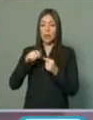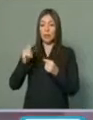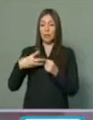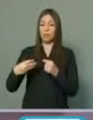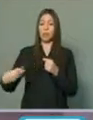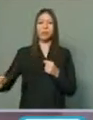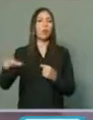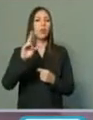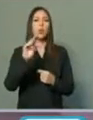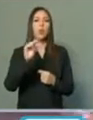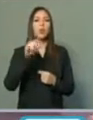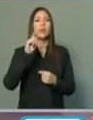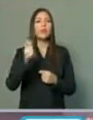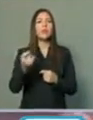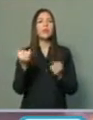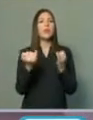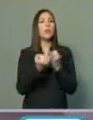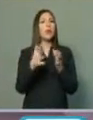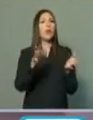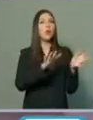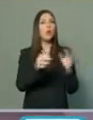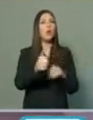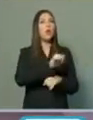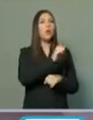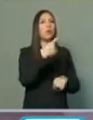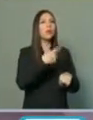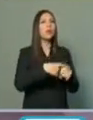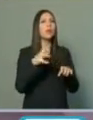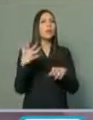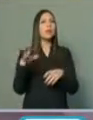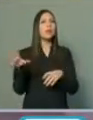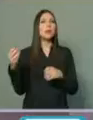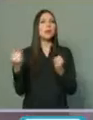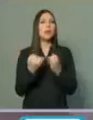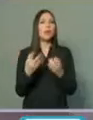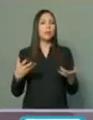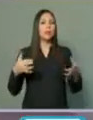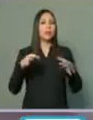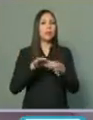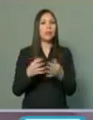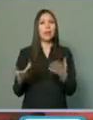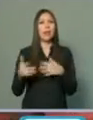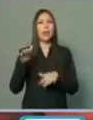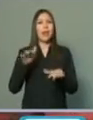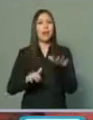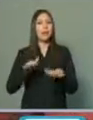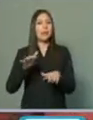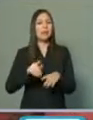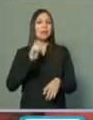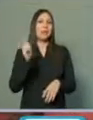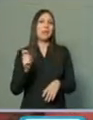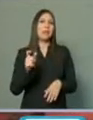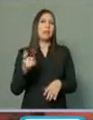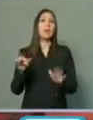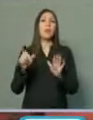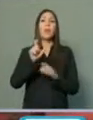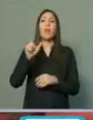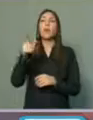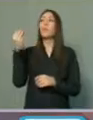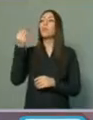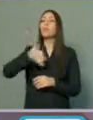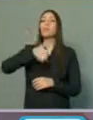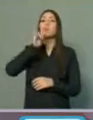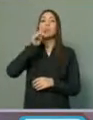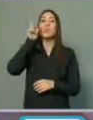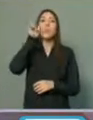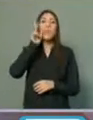las de índole ansiedad, depresión, por ejemplo. Por ejemplo, de pronto se manifiesta después de un abuso de alcohol,